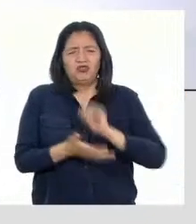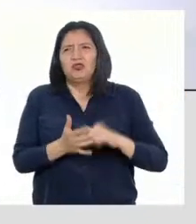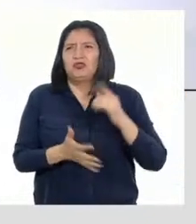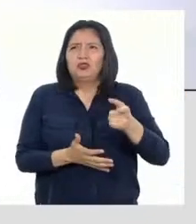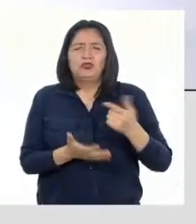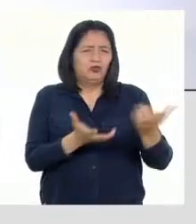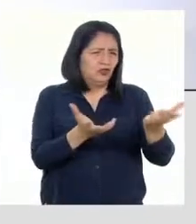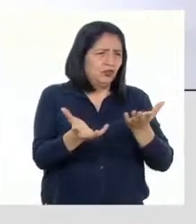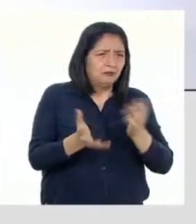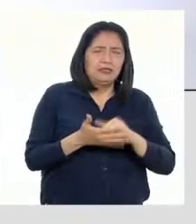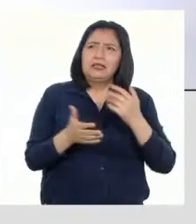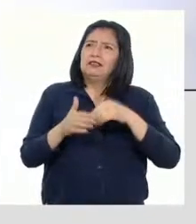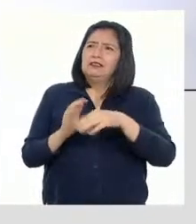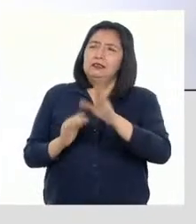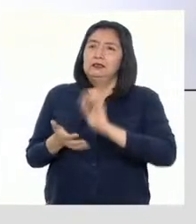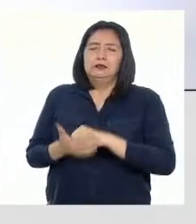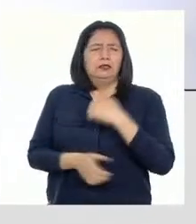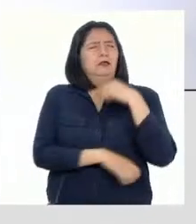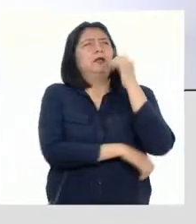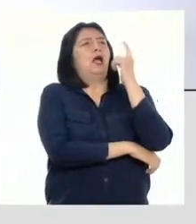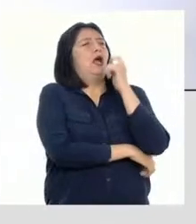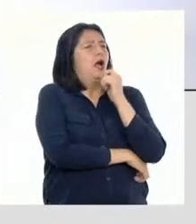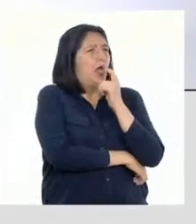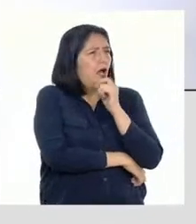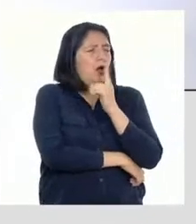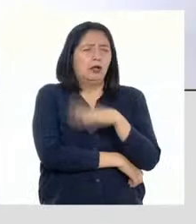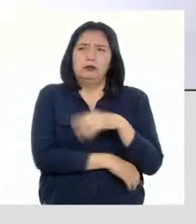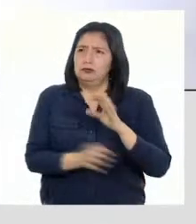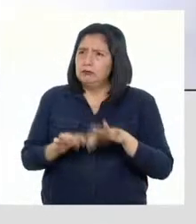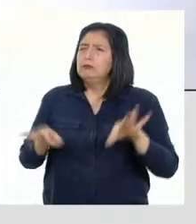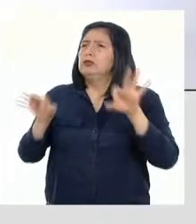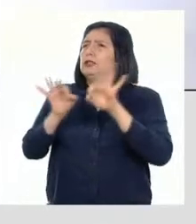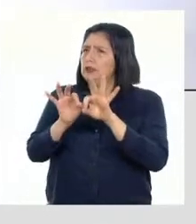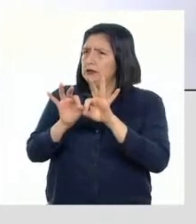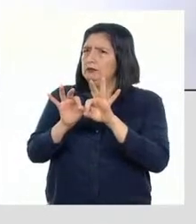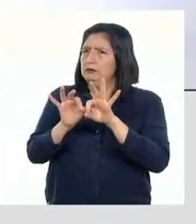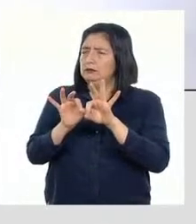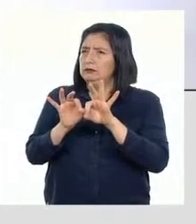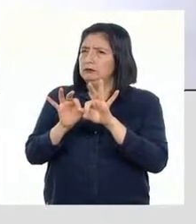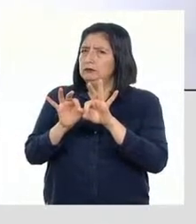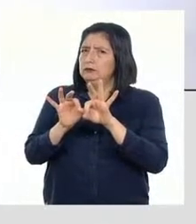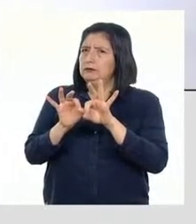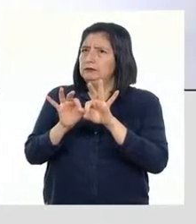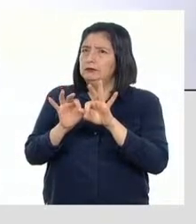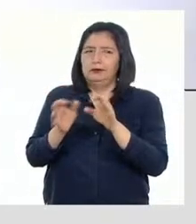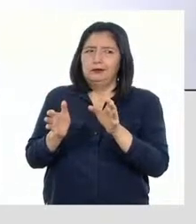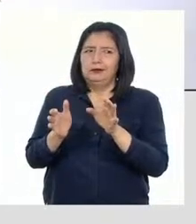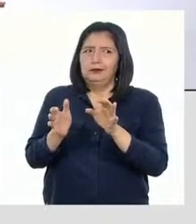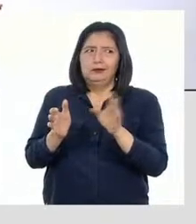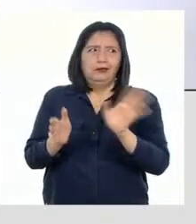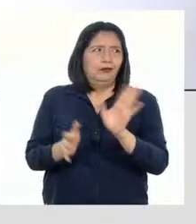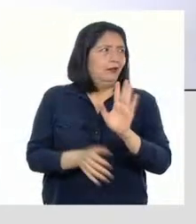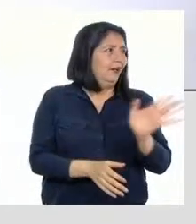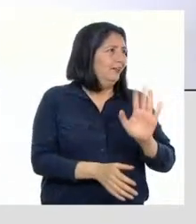casi todos los invitados en ella se dieron cuenta de algo súper importante. No estaba